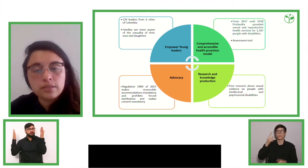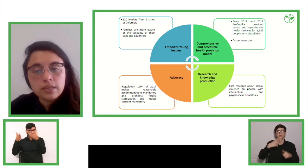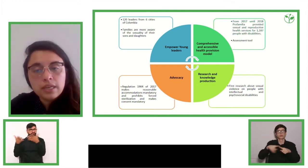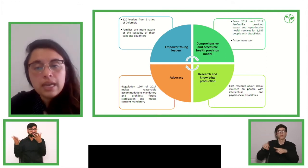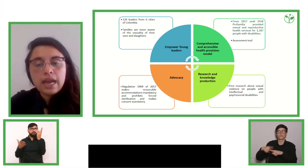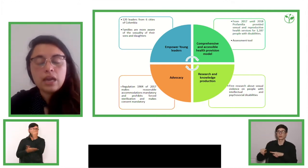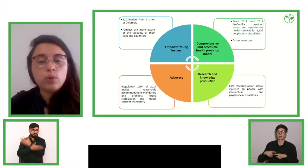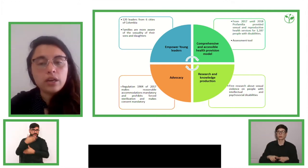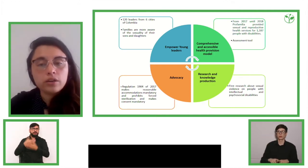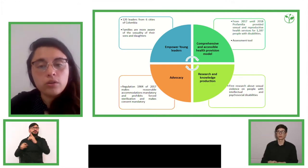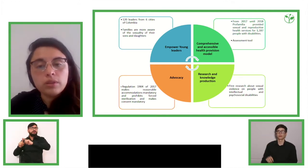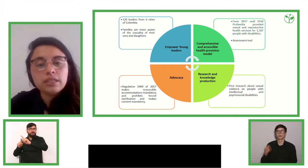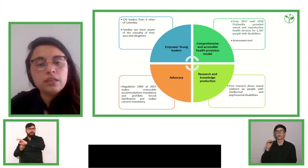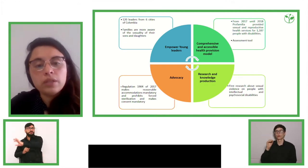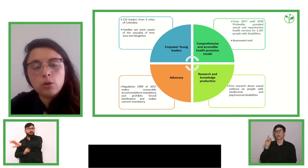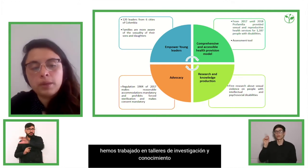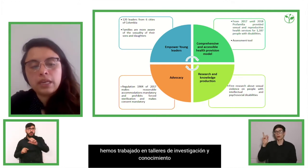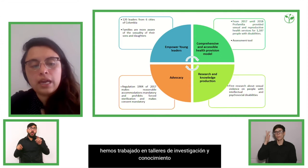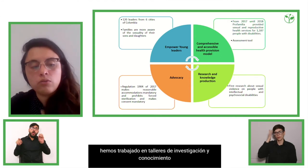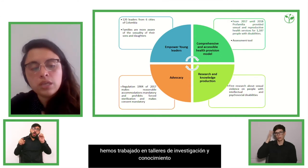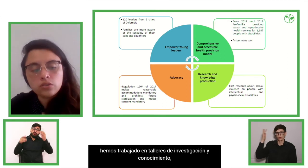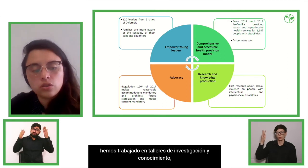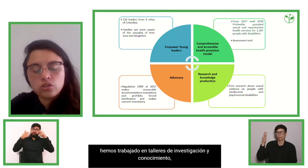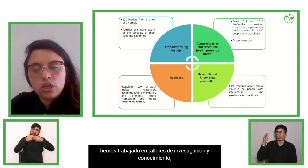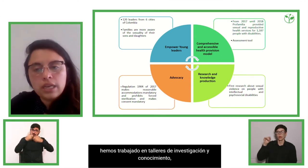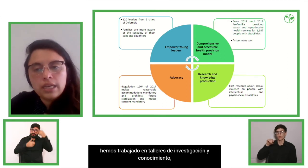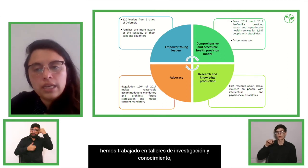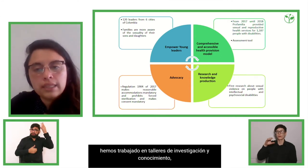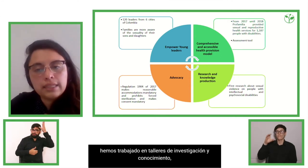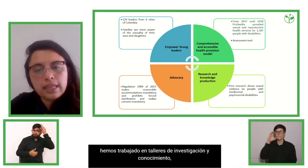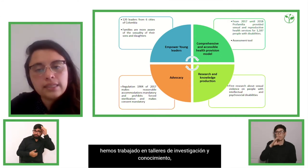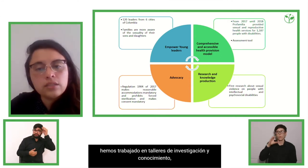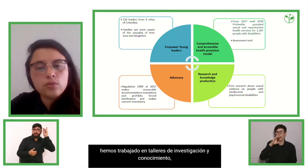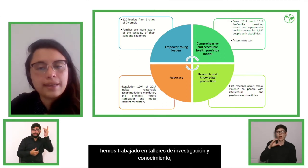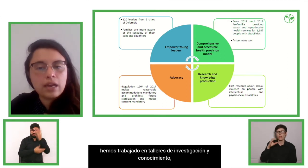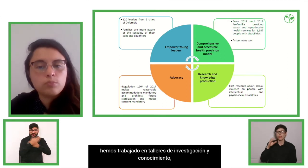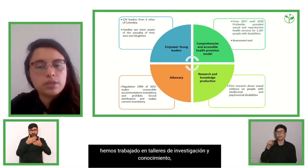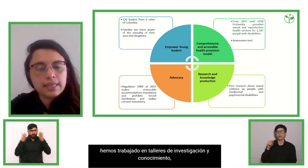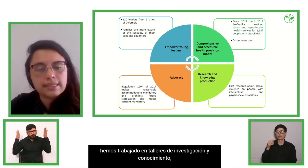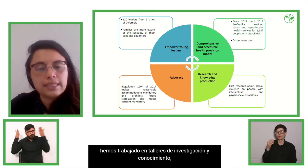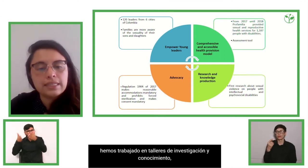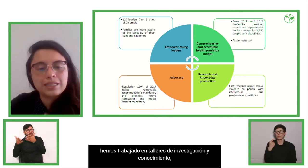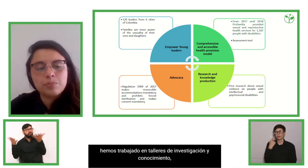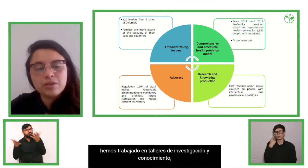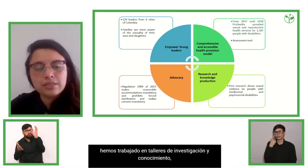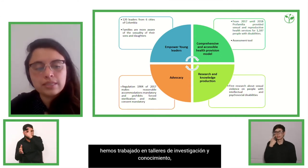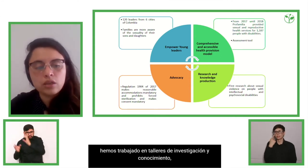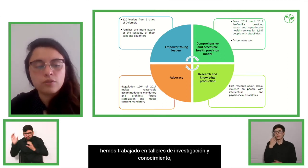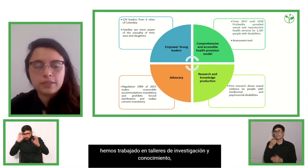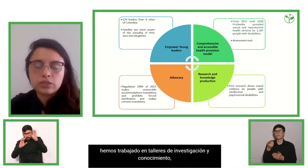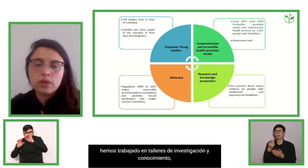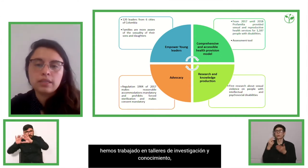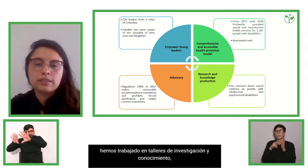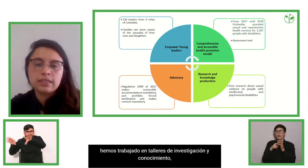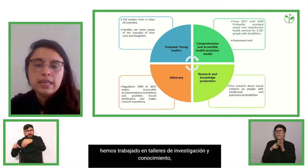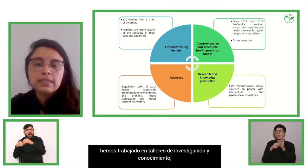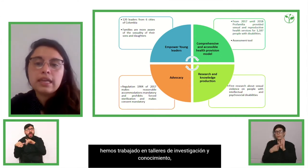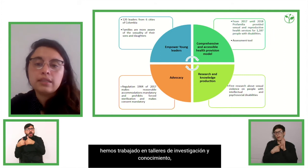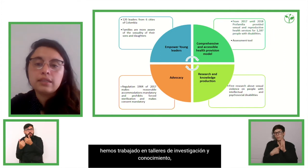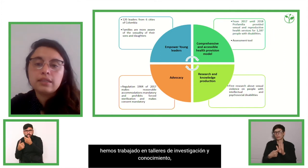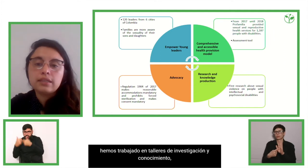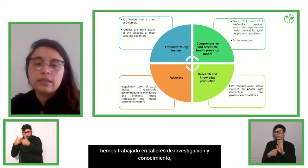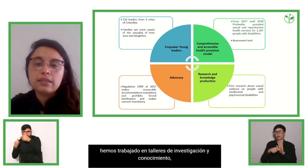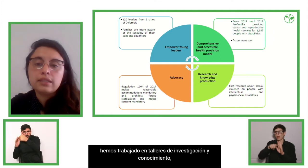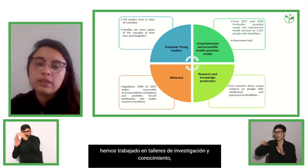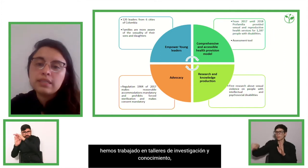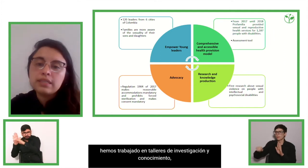e intelectuales, y buscando reflejar sus voces. Y también estamos haciendo una investigación que toma en cuenta la